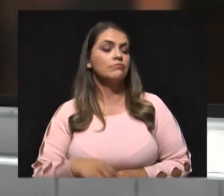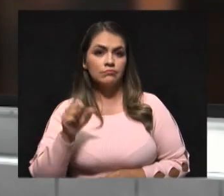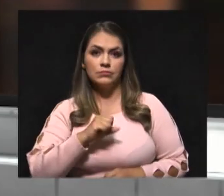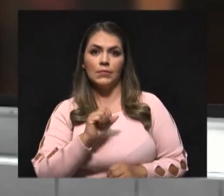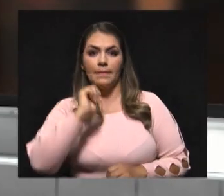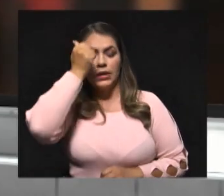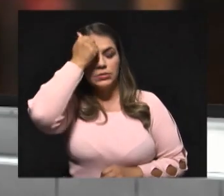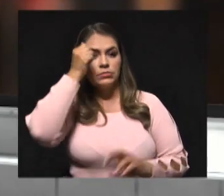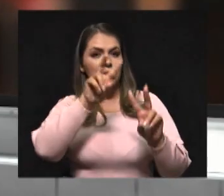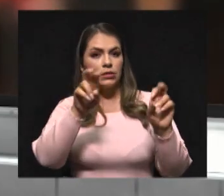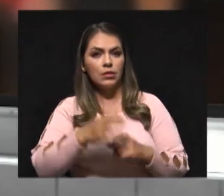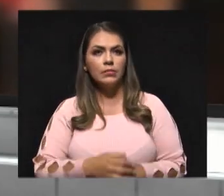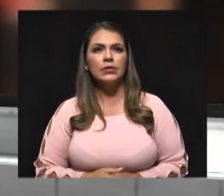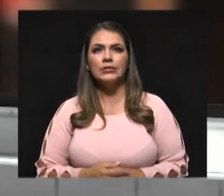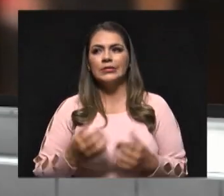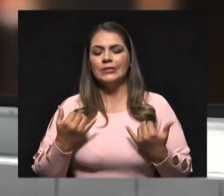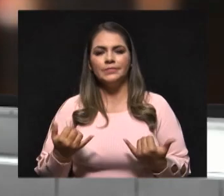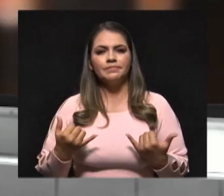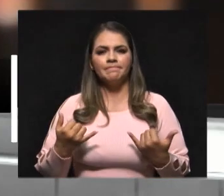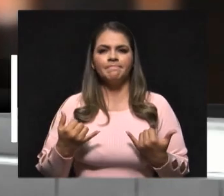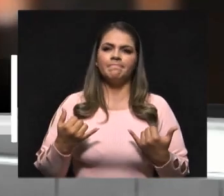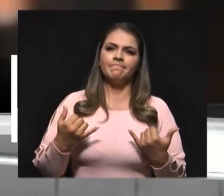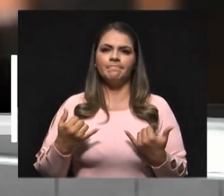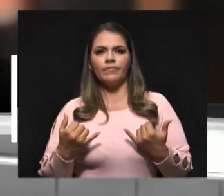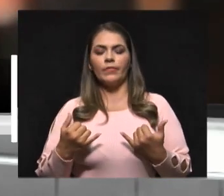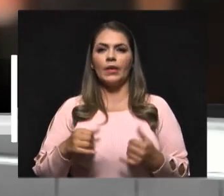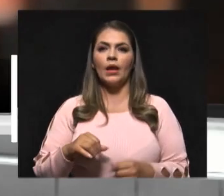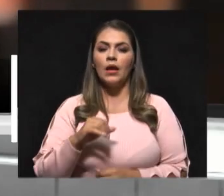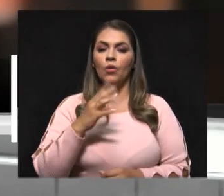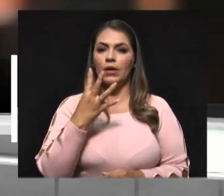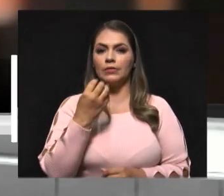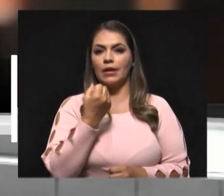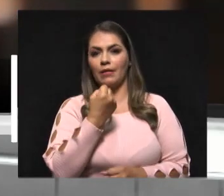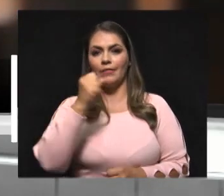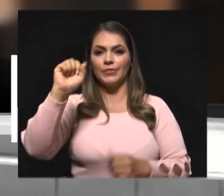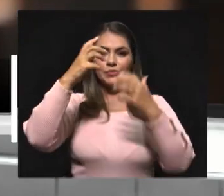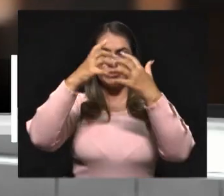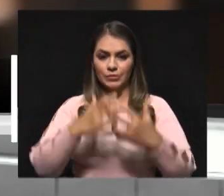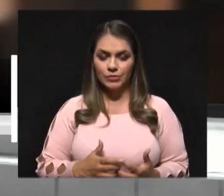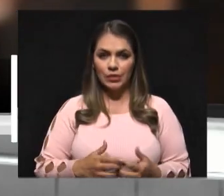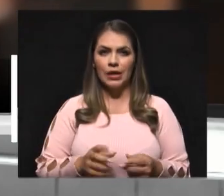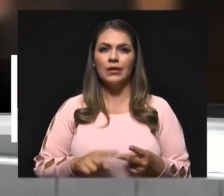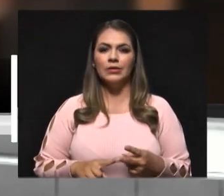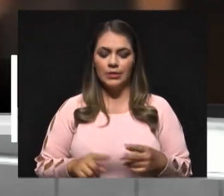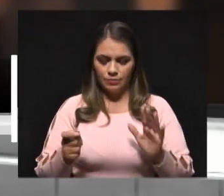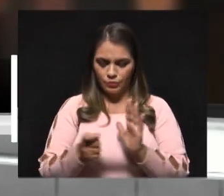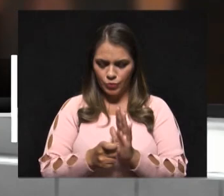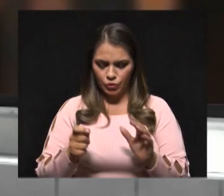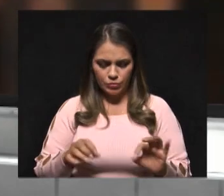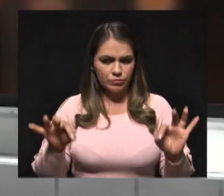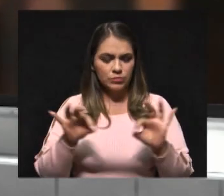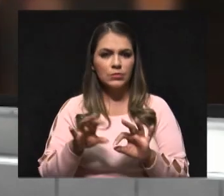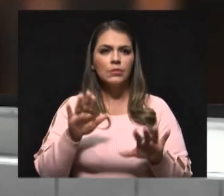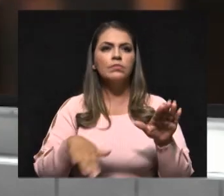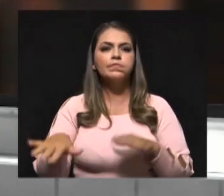fundamental estamos en un punto importante donde vemos aprovechar la cuarta revolución industrial que está aquí estamos en un punto importante donde el